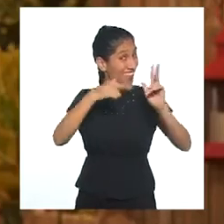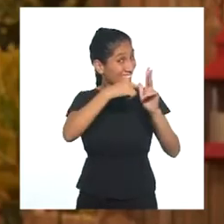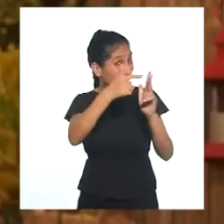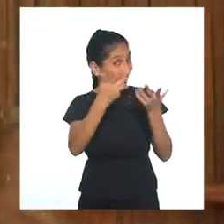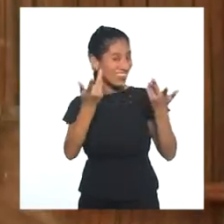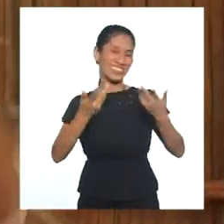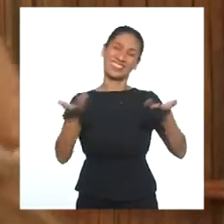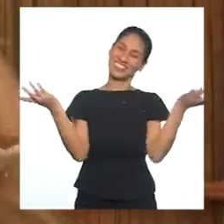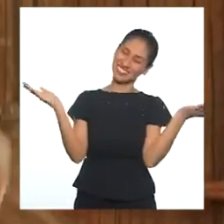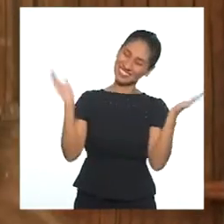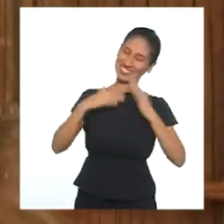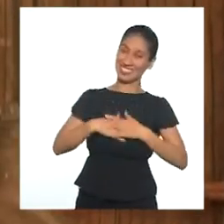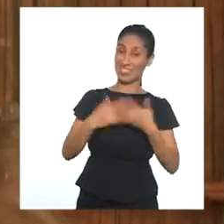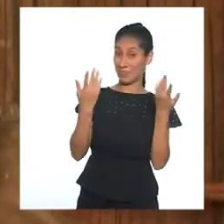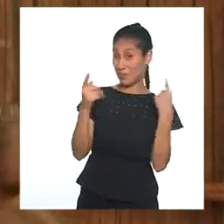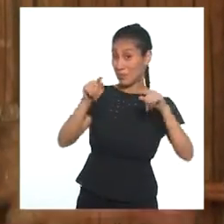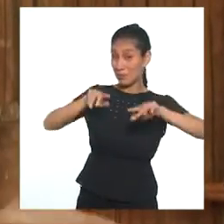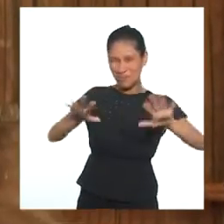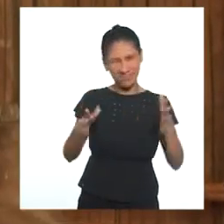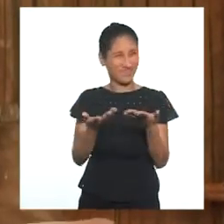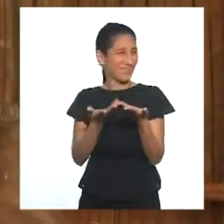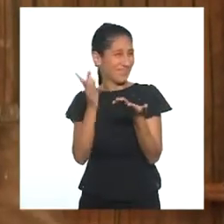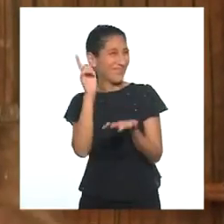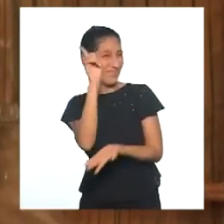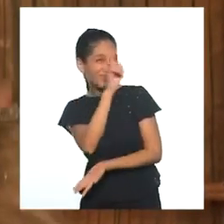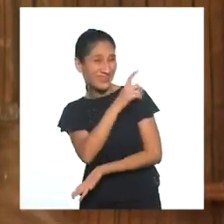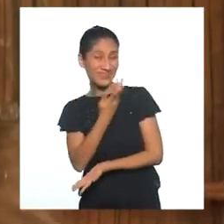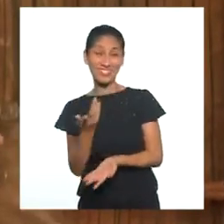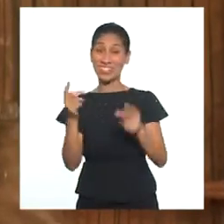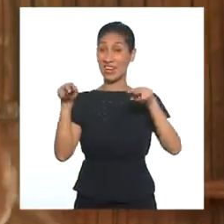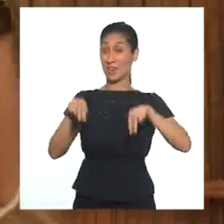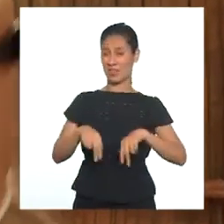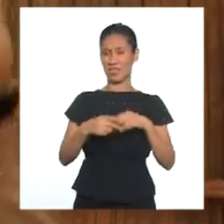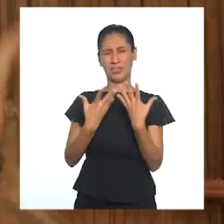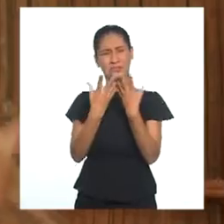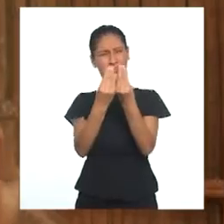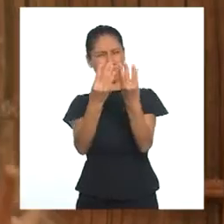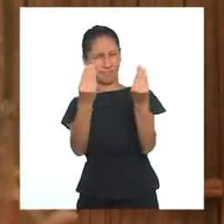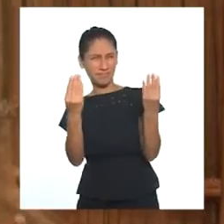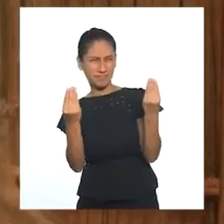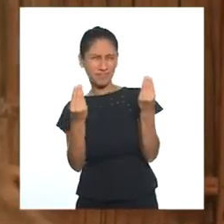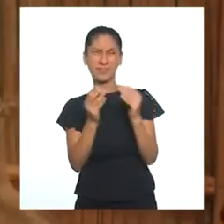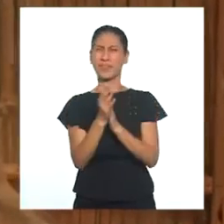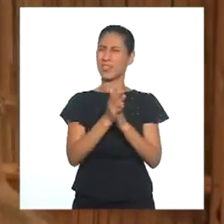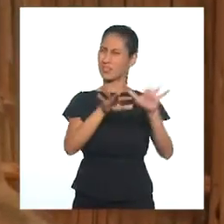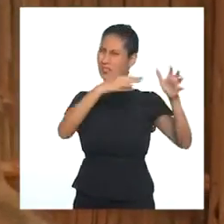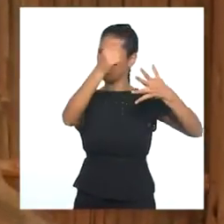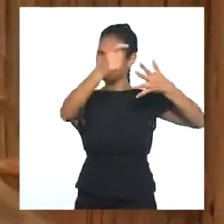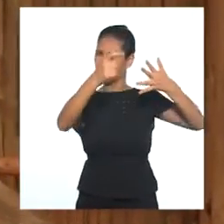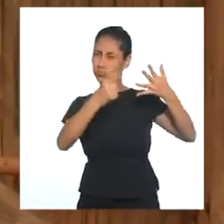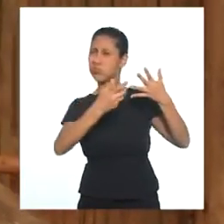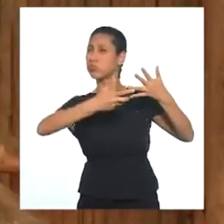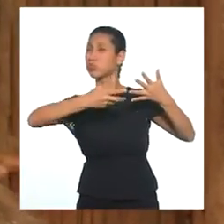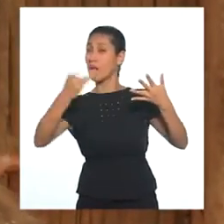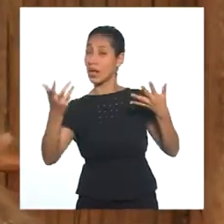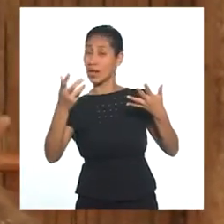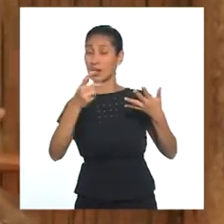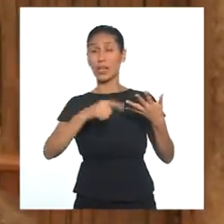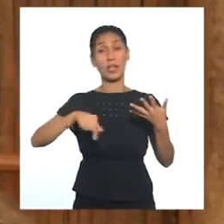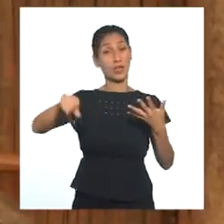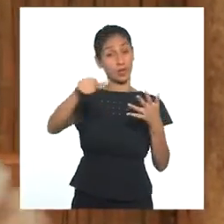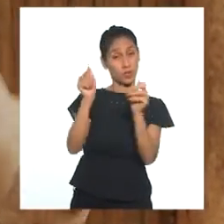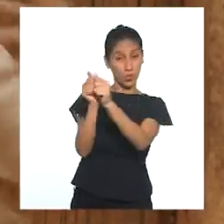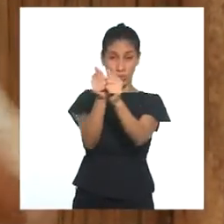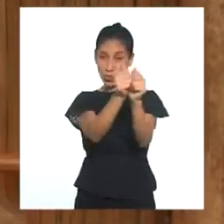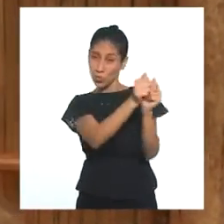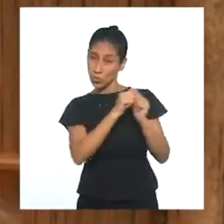Pero eso no va a pasar. Aún hay muchísimas muchísimas actividades para que puedan